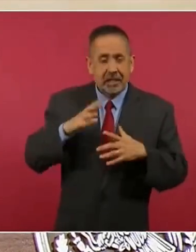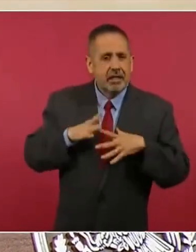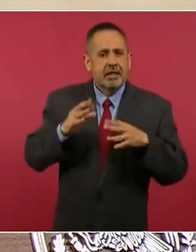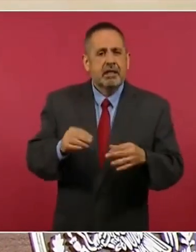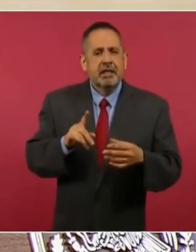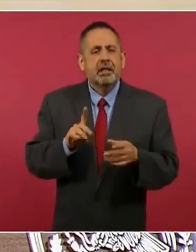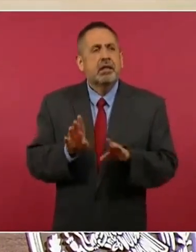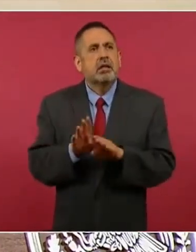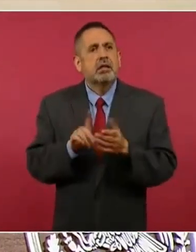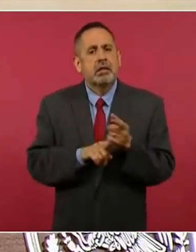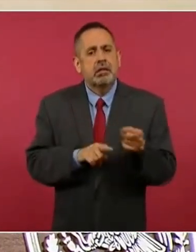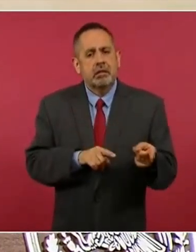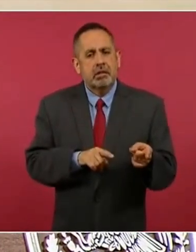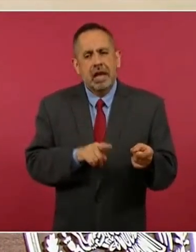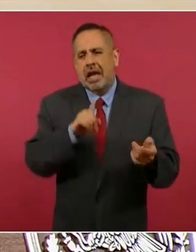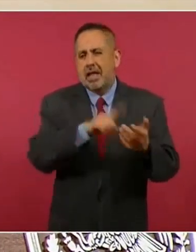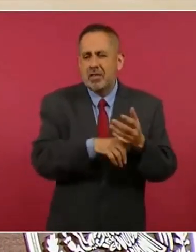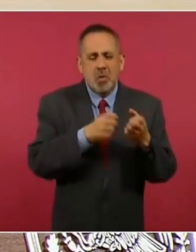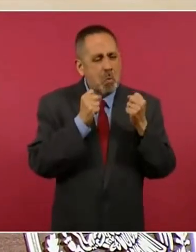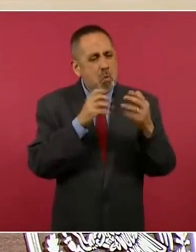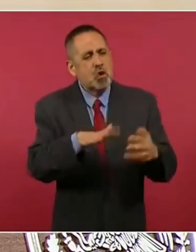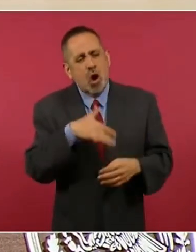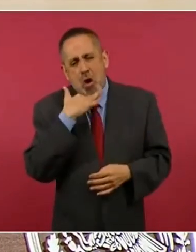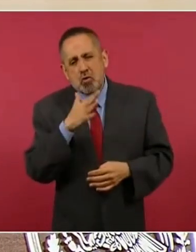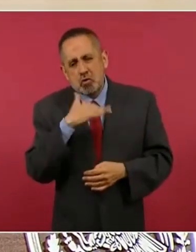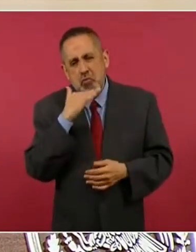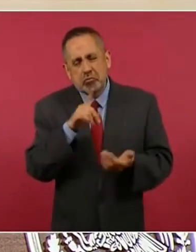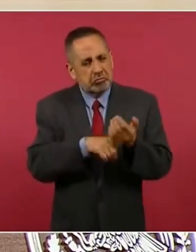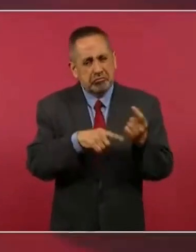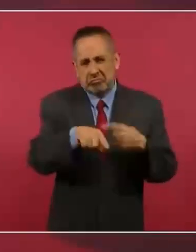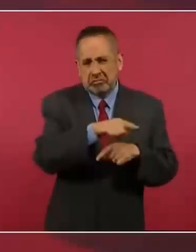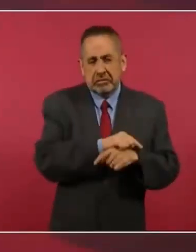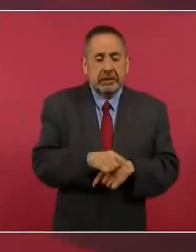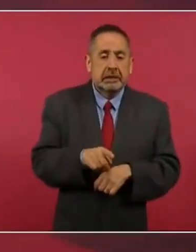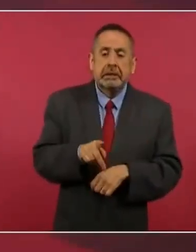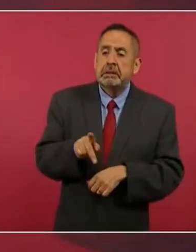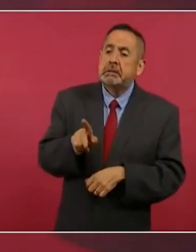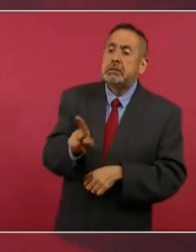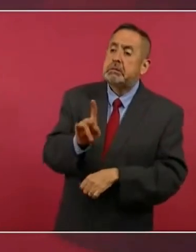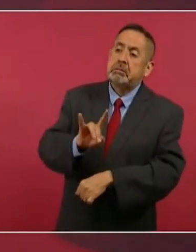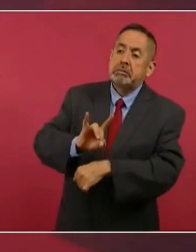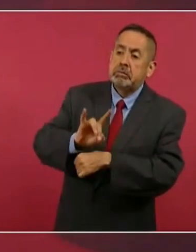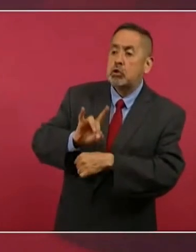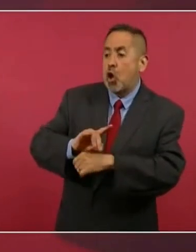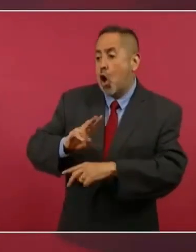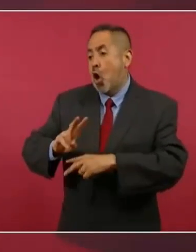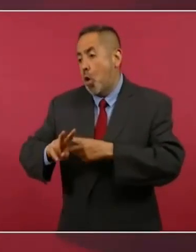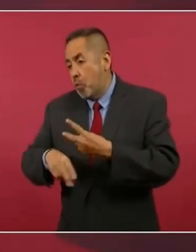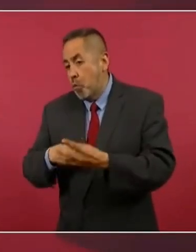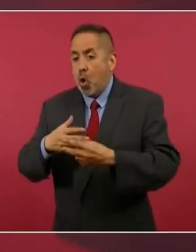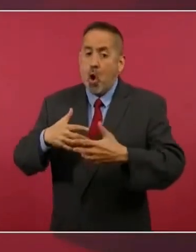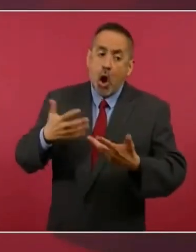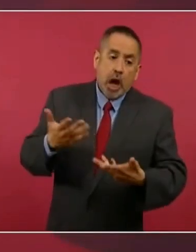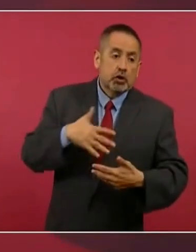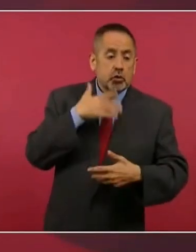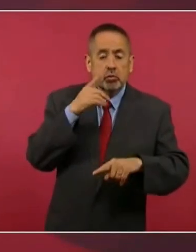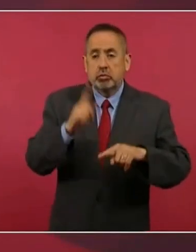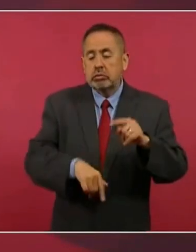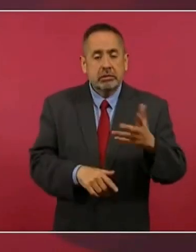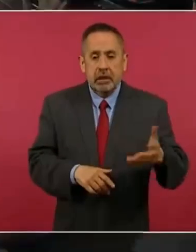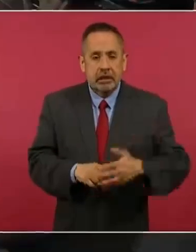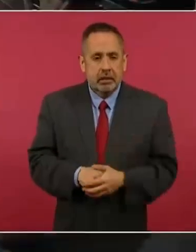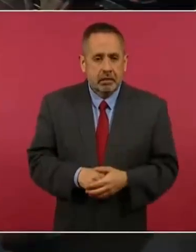en plena corrupción para simular de que se iba a combatir la corrupción. ¿Pero lo